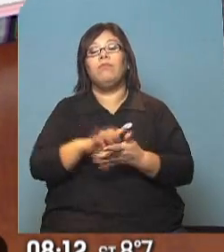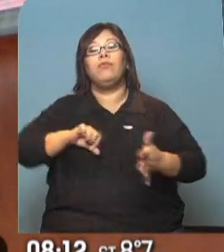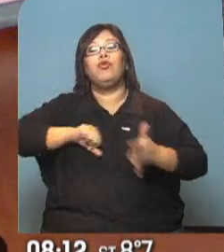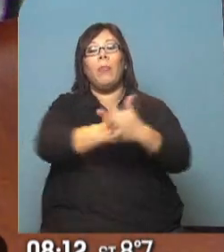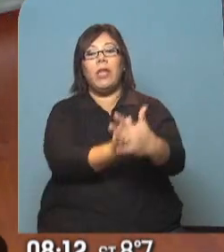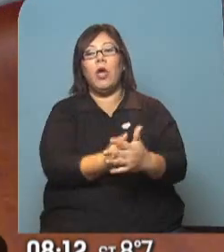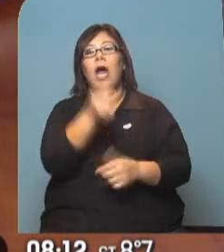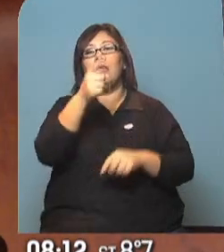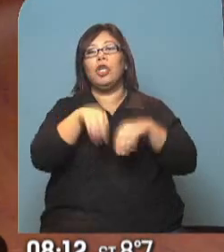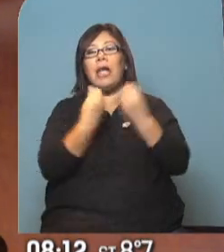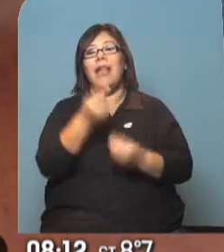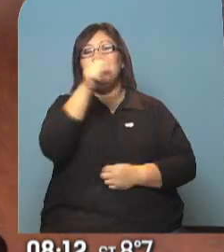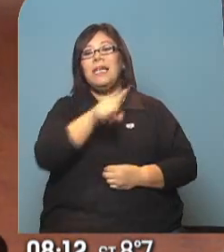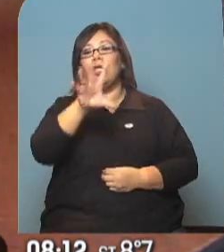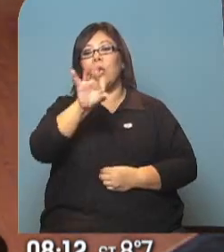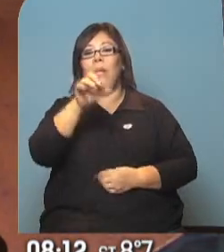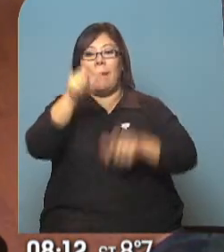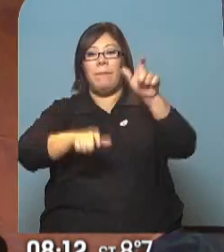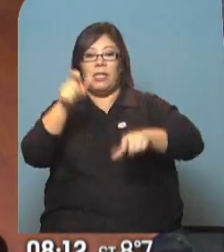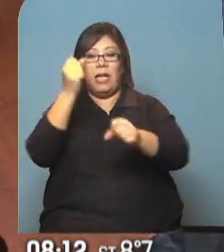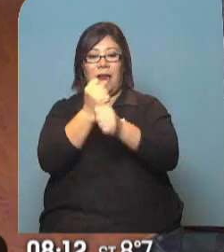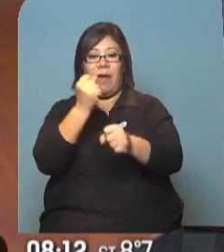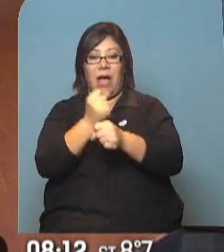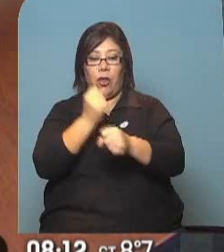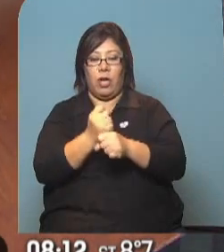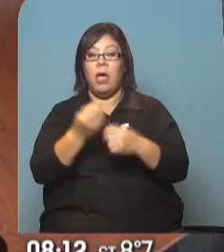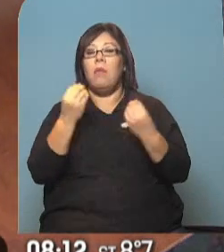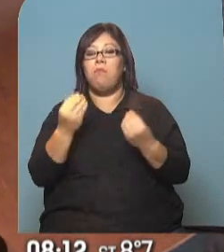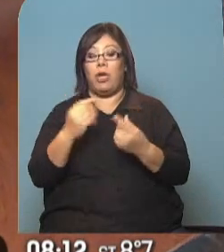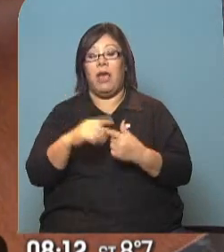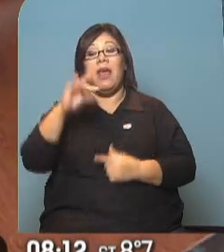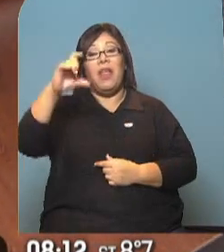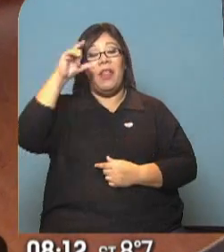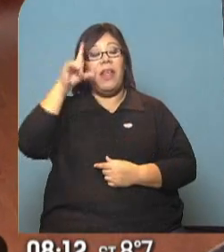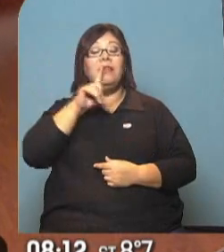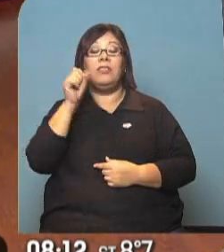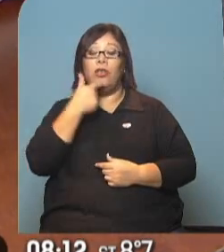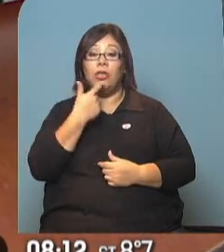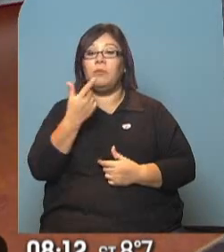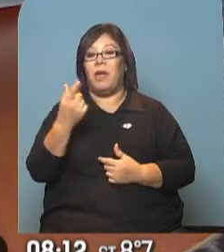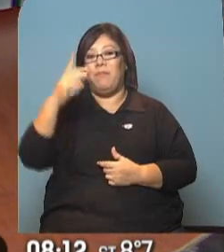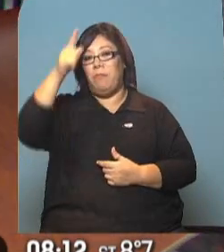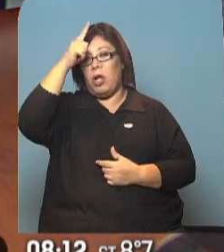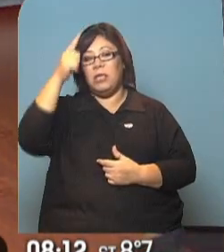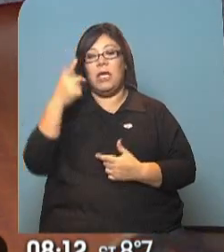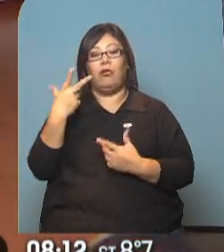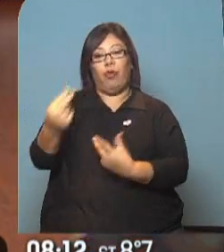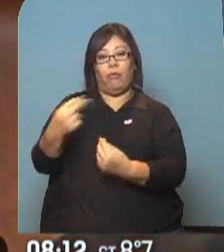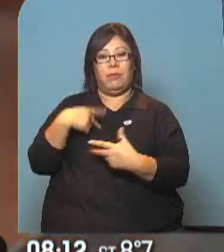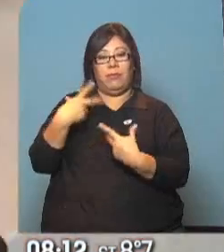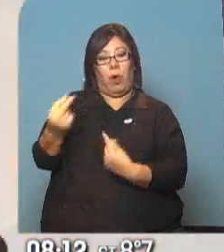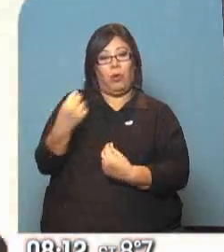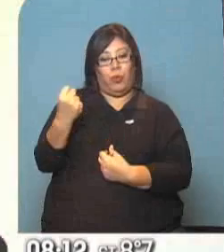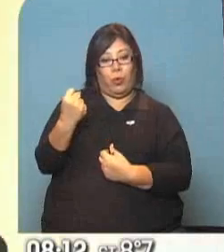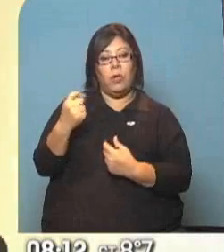despedir a más empleados. Los delitos son federales contra la seguridad del tránsito y de resistencia a la autoridad. Pero hace más de un mes que